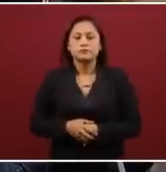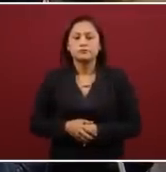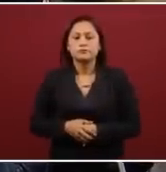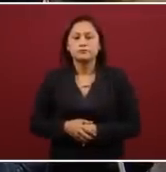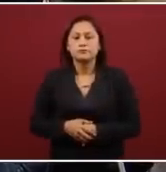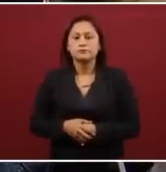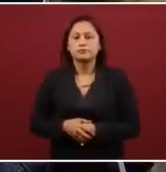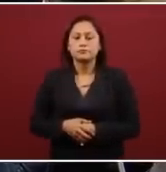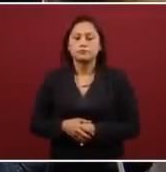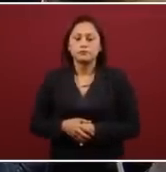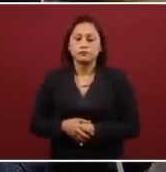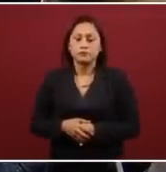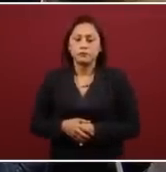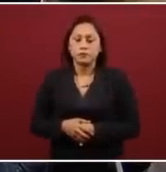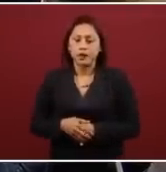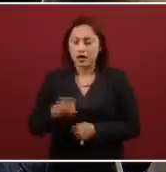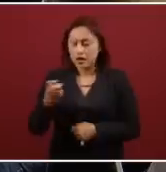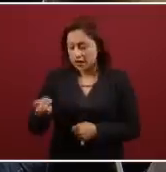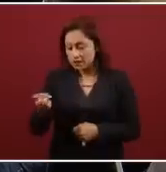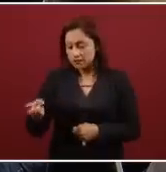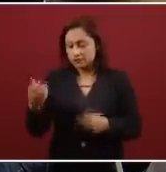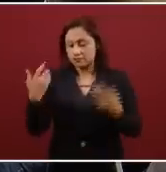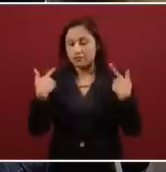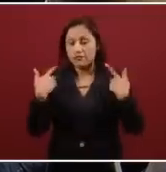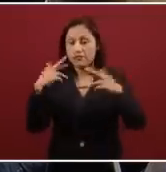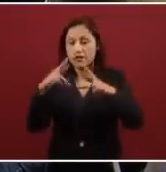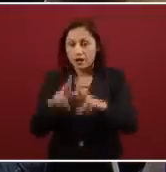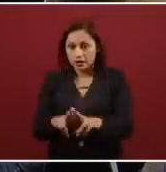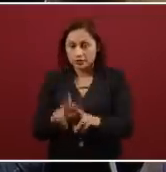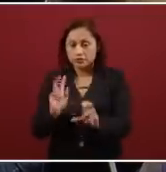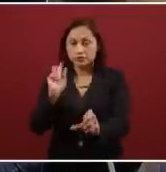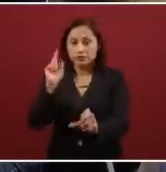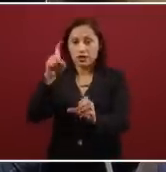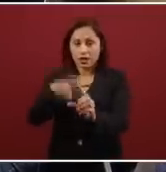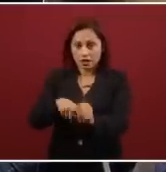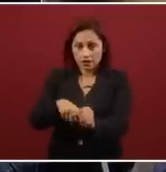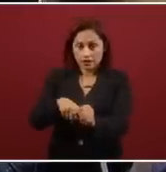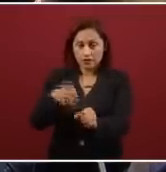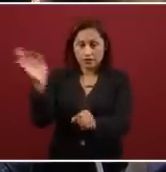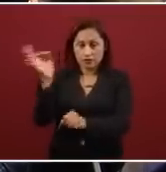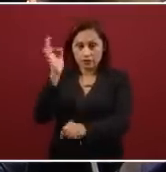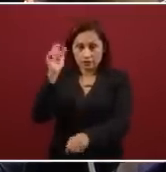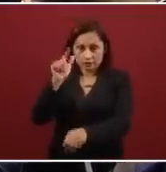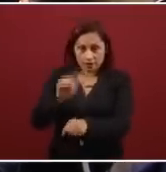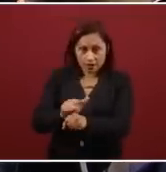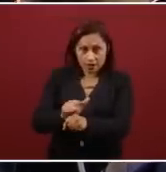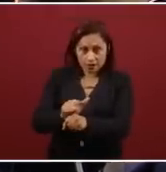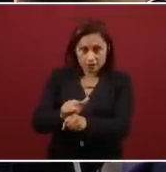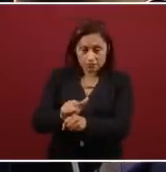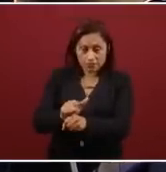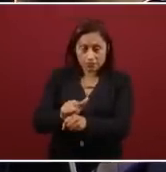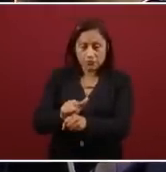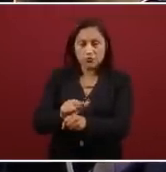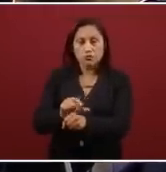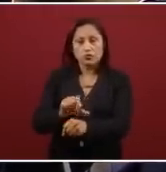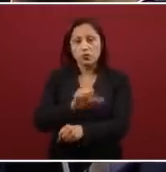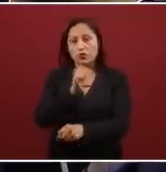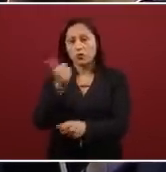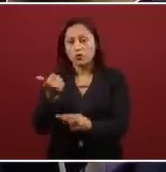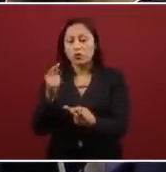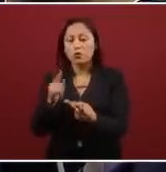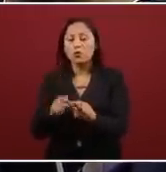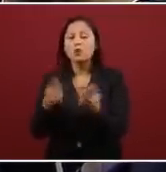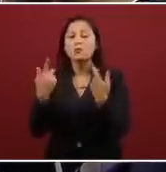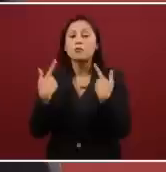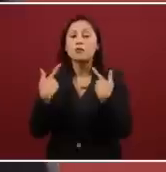en la federación, es decir, son maestros federales, cuántos dependen del